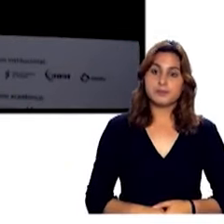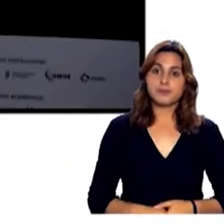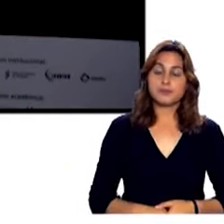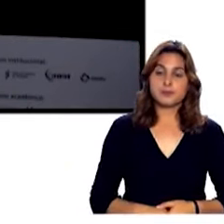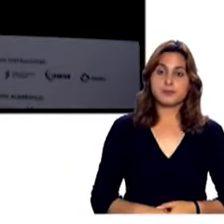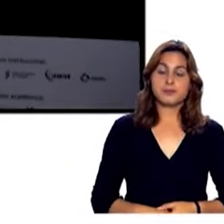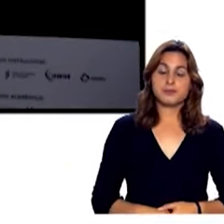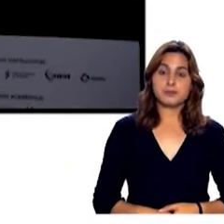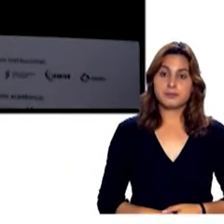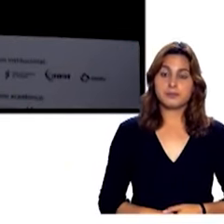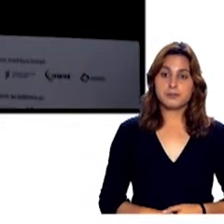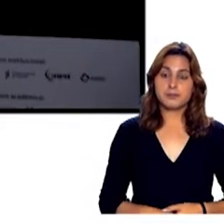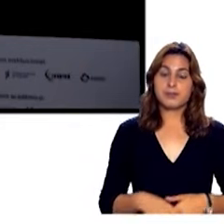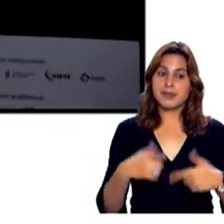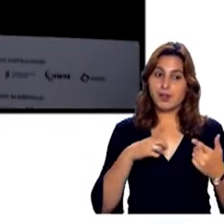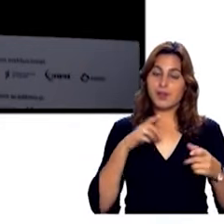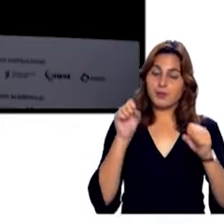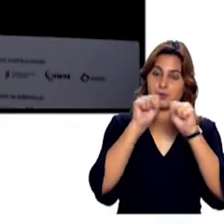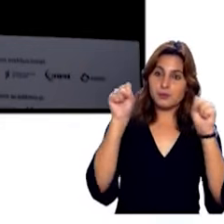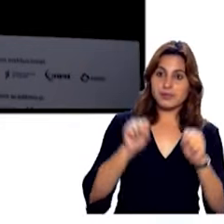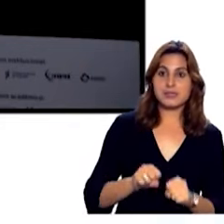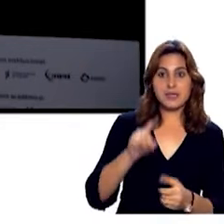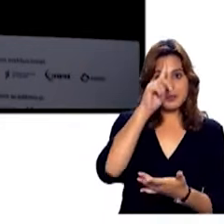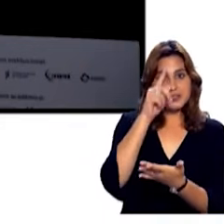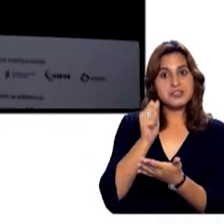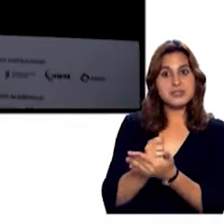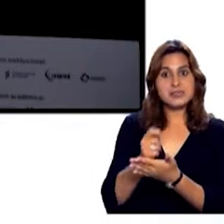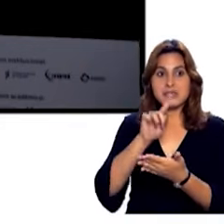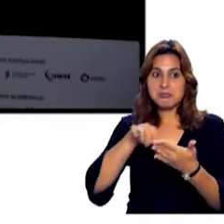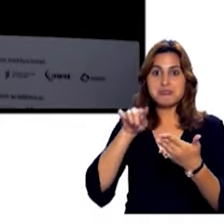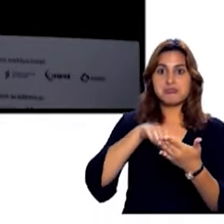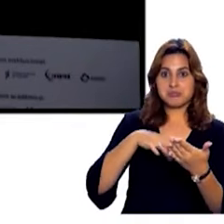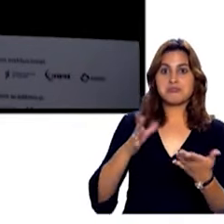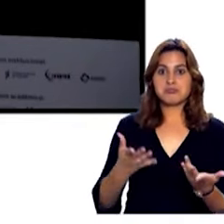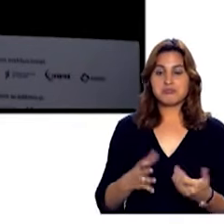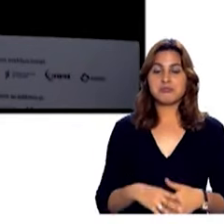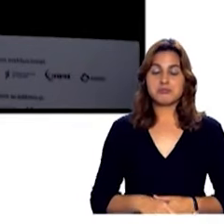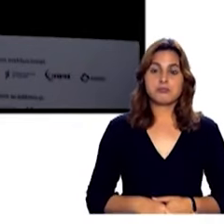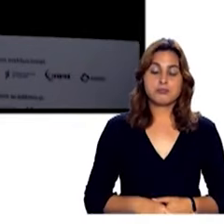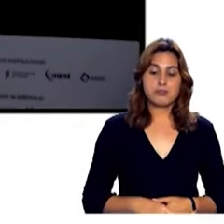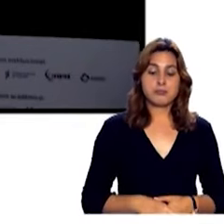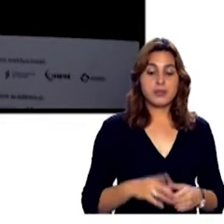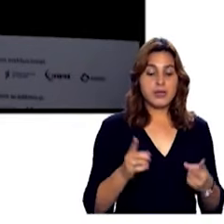de casa sego lugar la